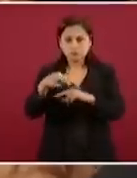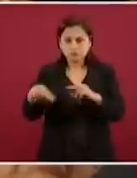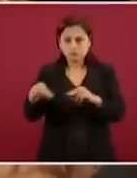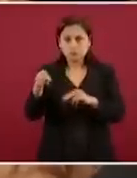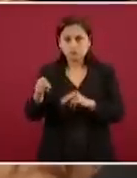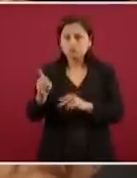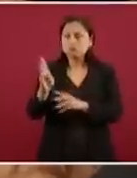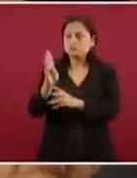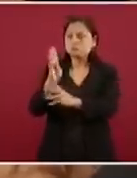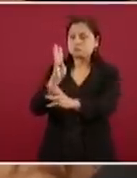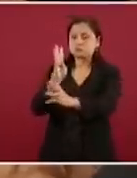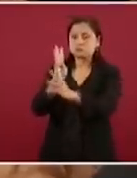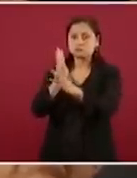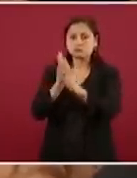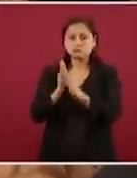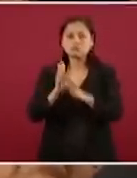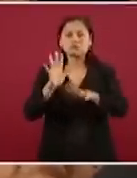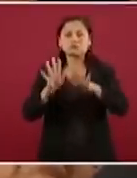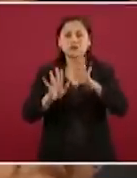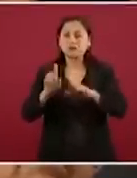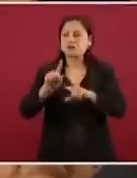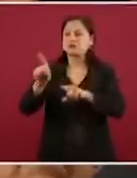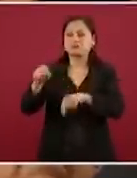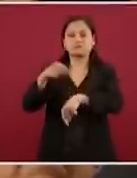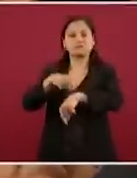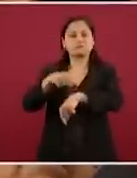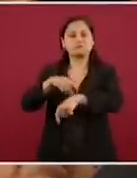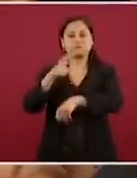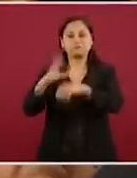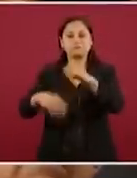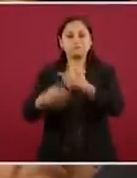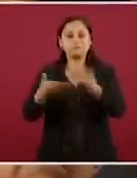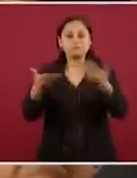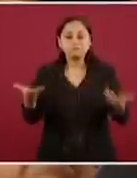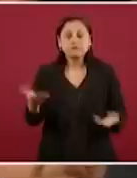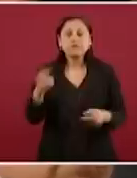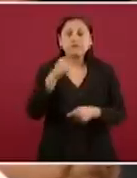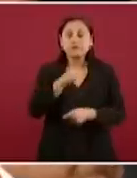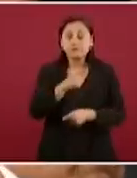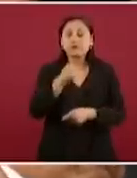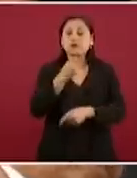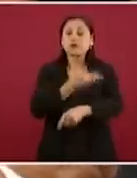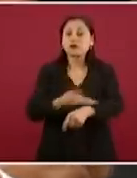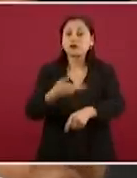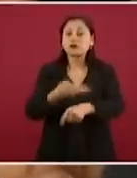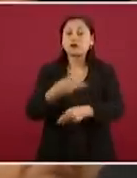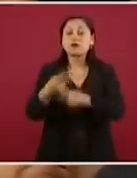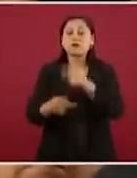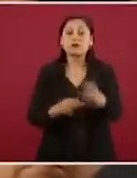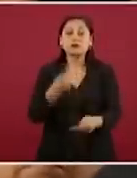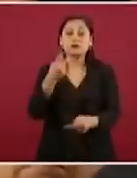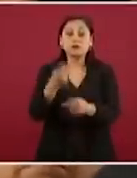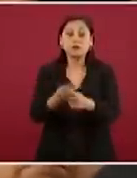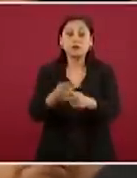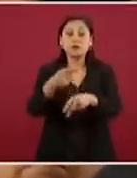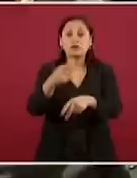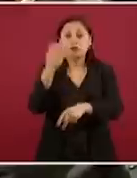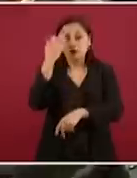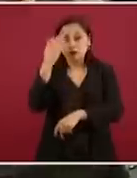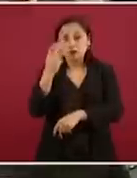los atienden. Los que se expiden ahí los pasaportes por 3 años